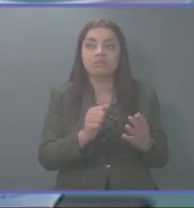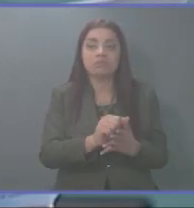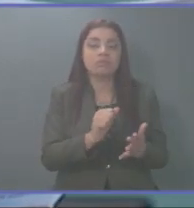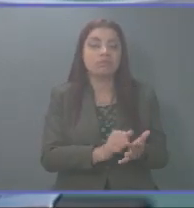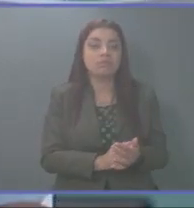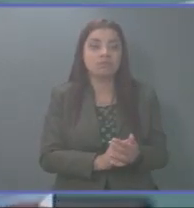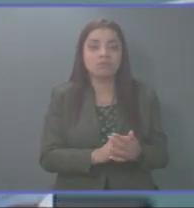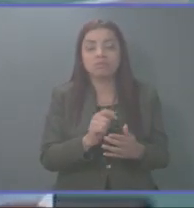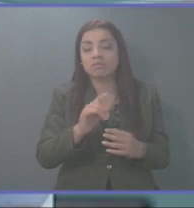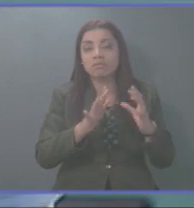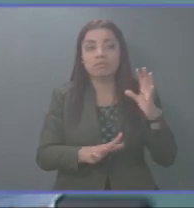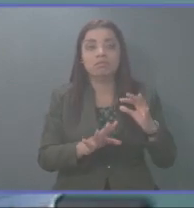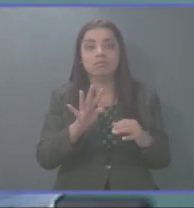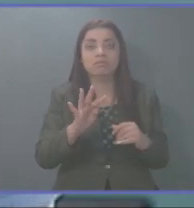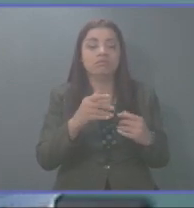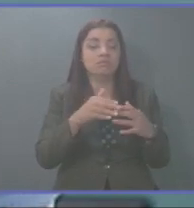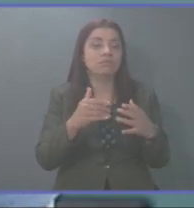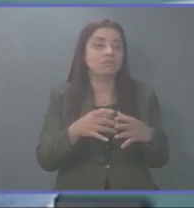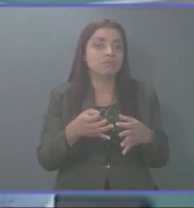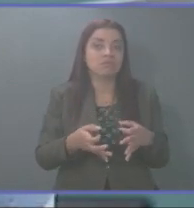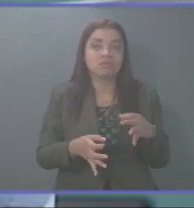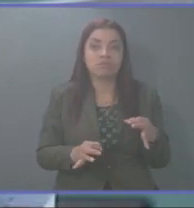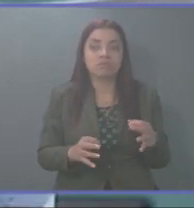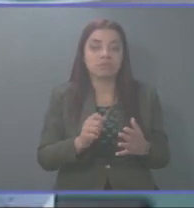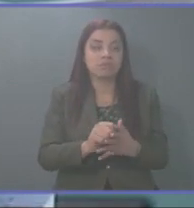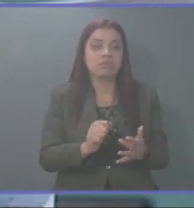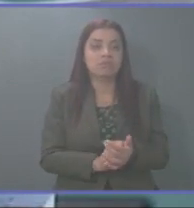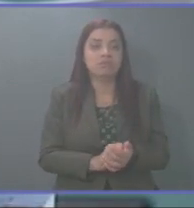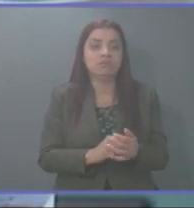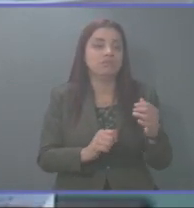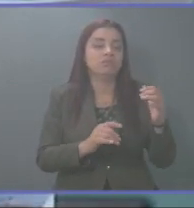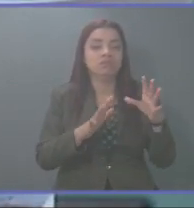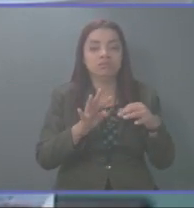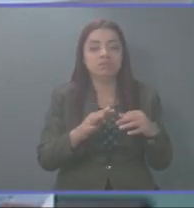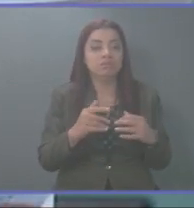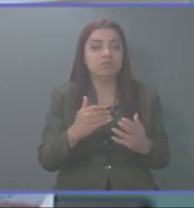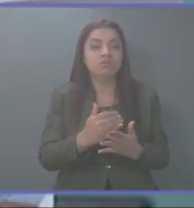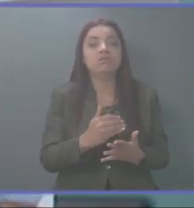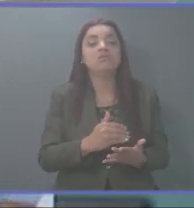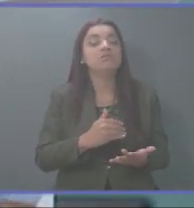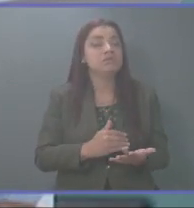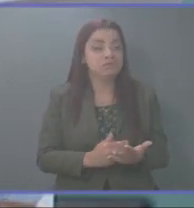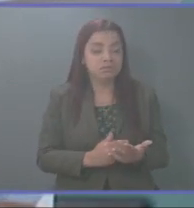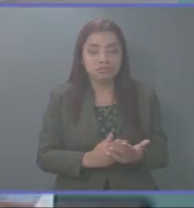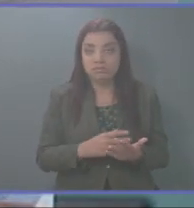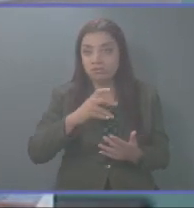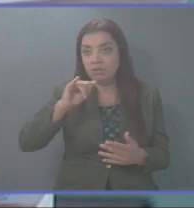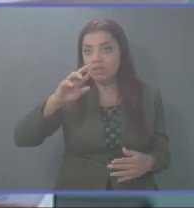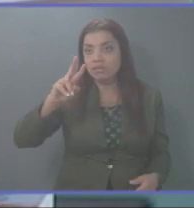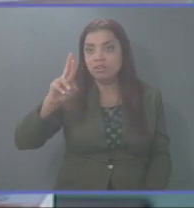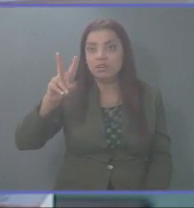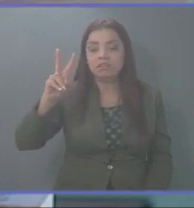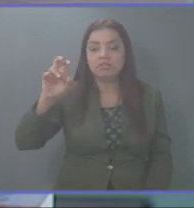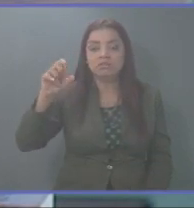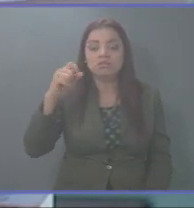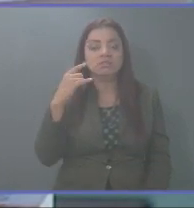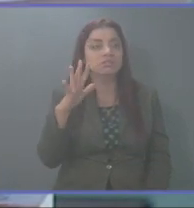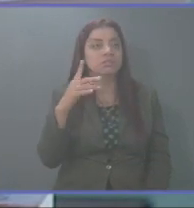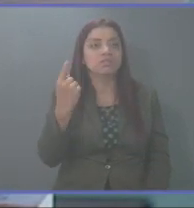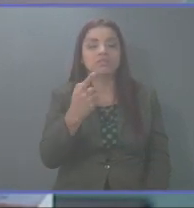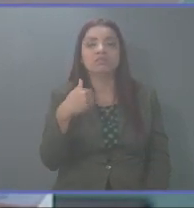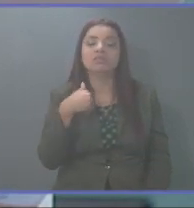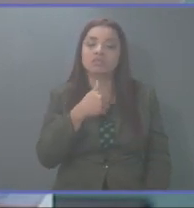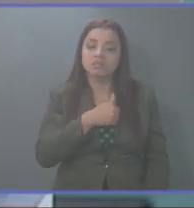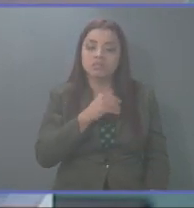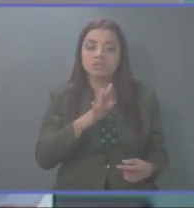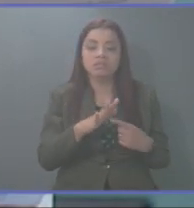de la siguiente manera. Artículo 14. Las JRVEX estarán integradas por un número máximo de 5 miembros propietarios y